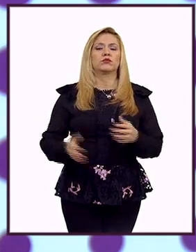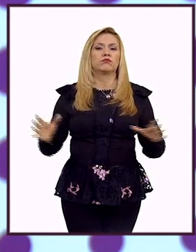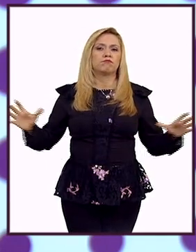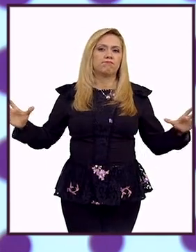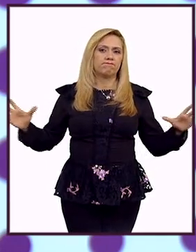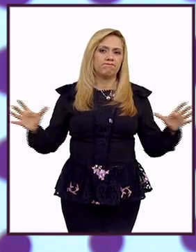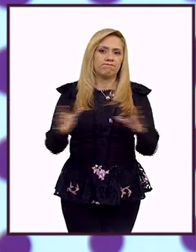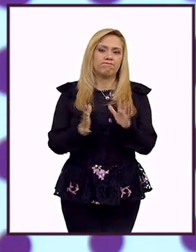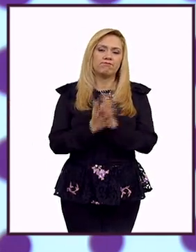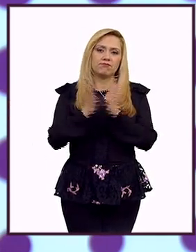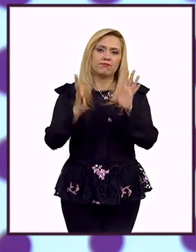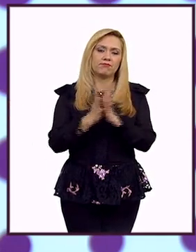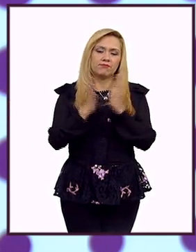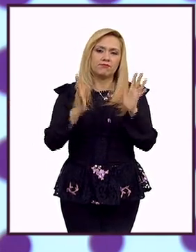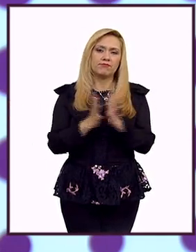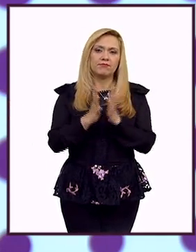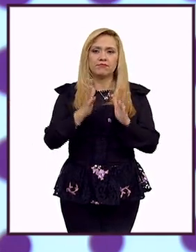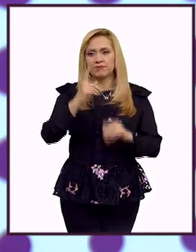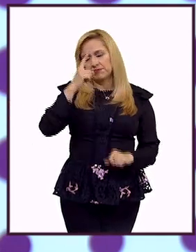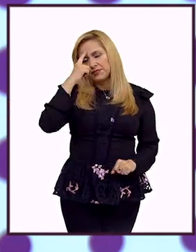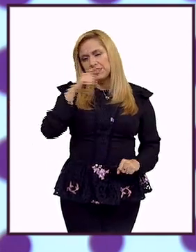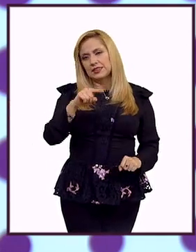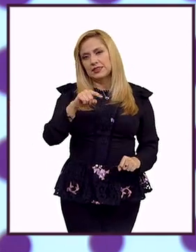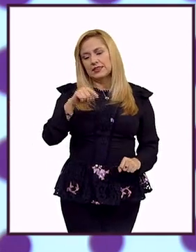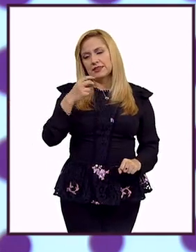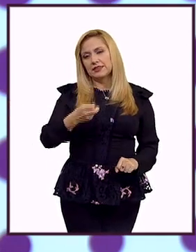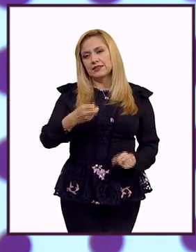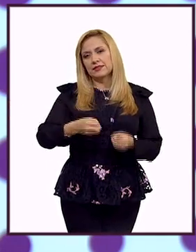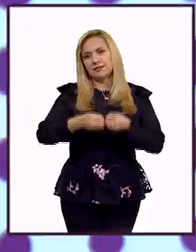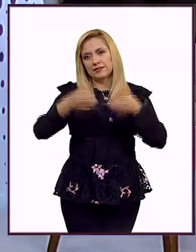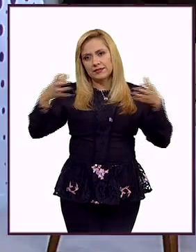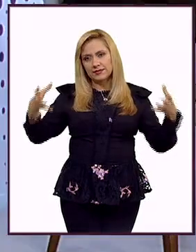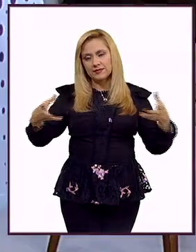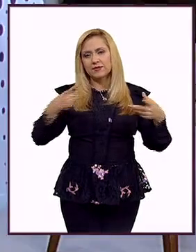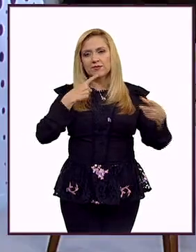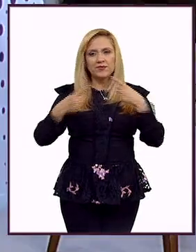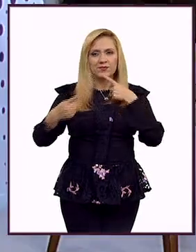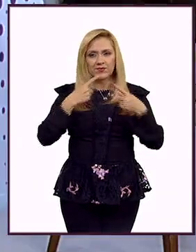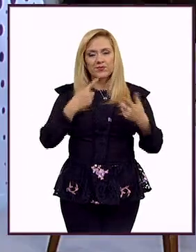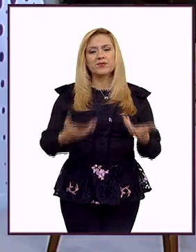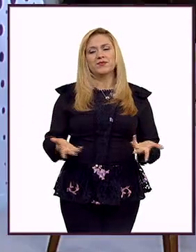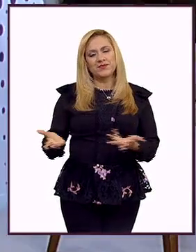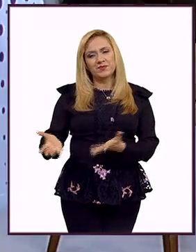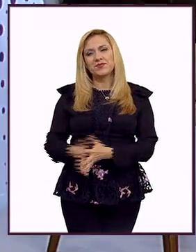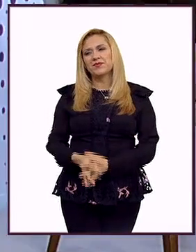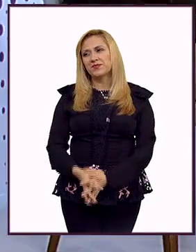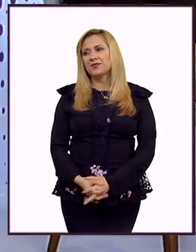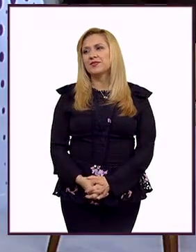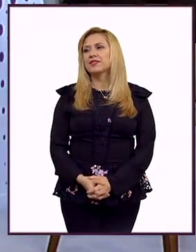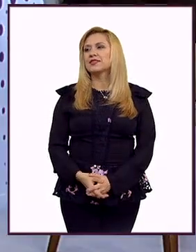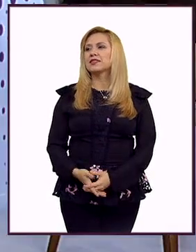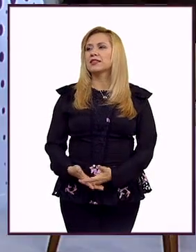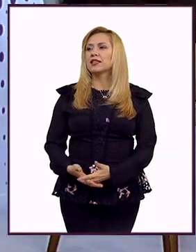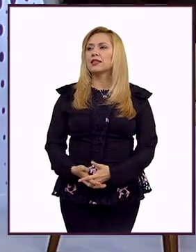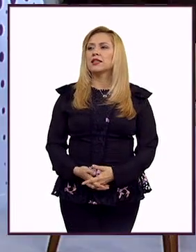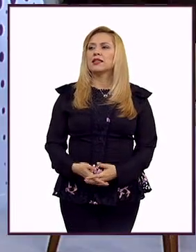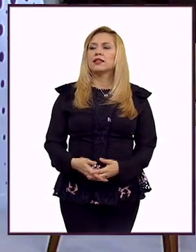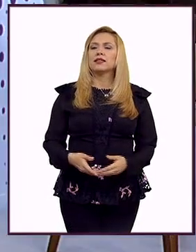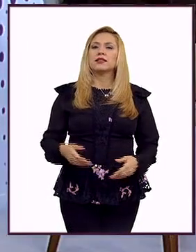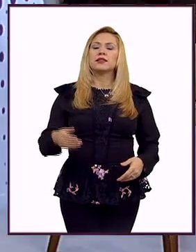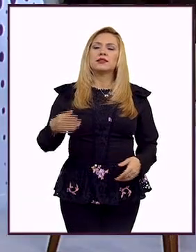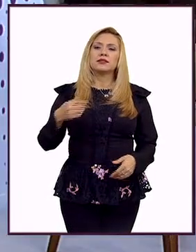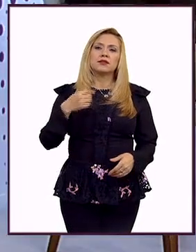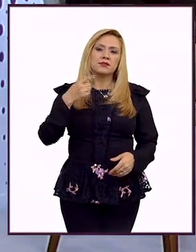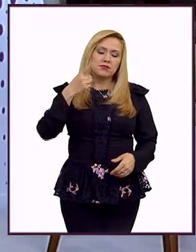una participación muy activa, digamos, en el desarrollo, digamos, de esas discusiones. De acuerdo. Y María Elena, Pues